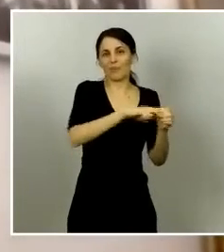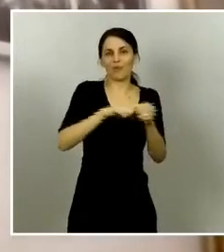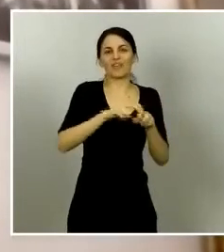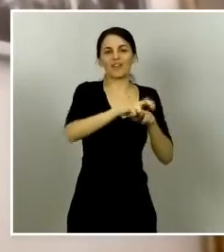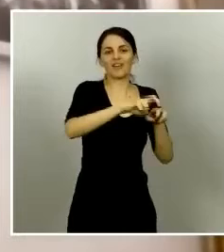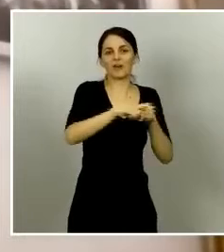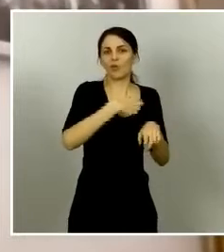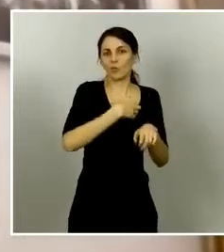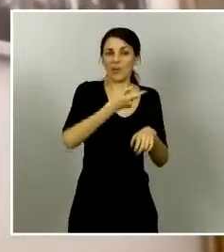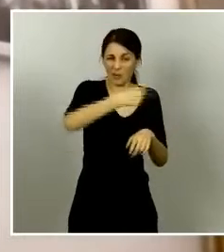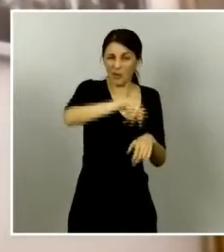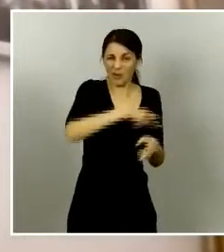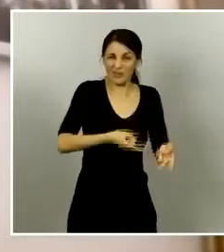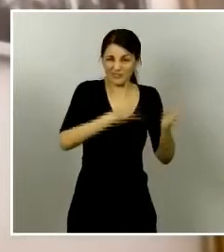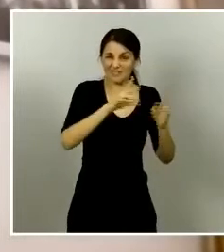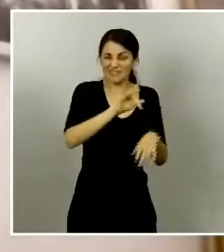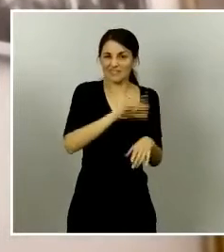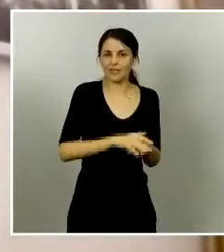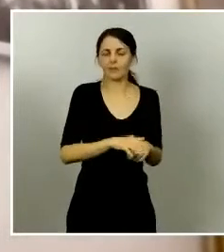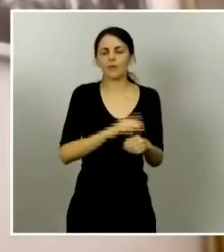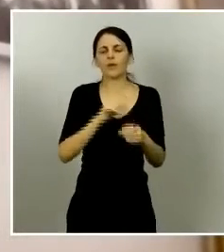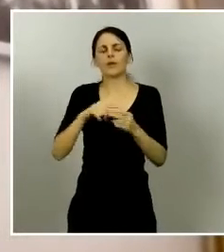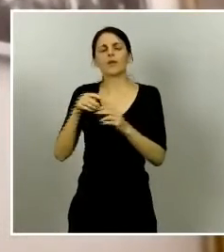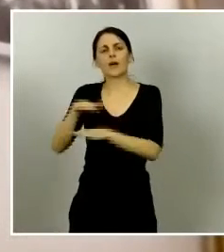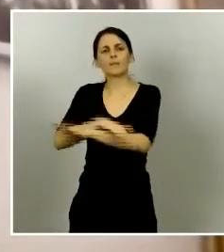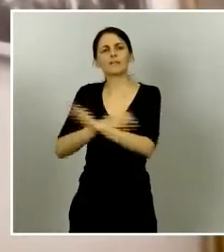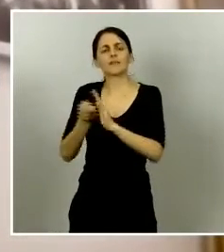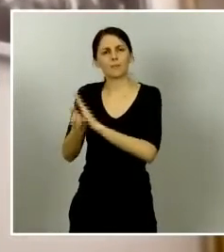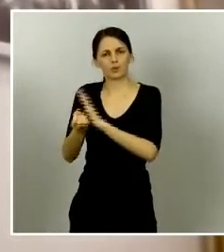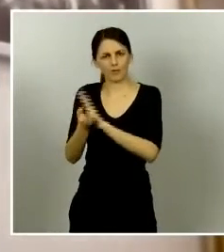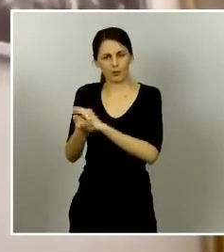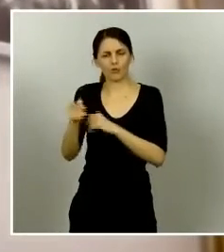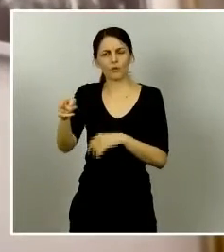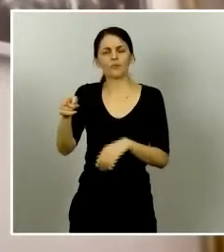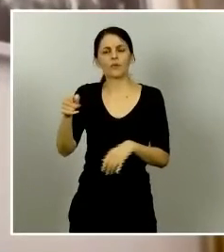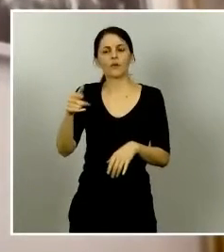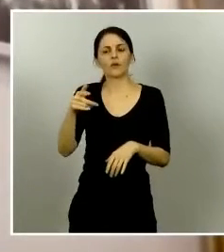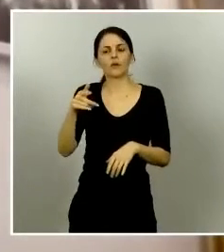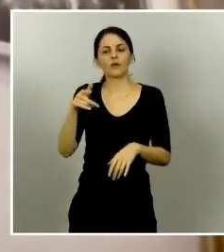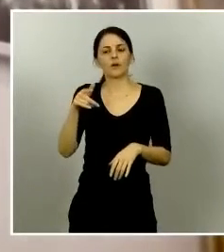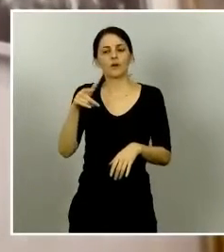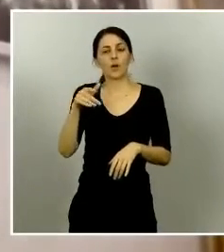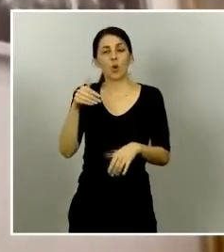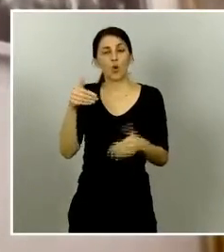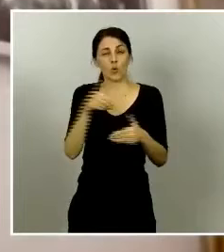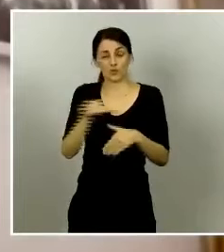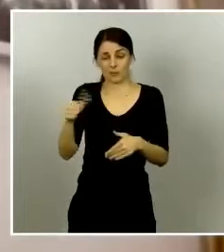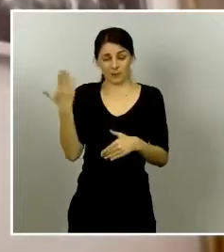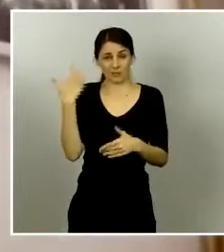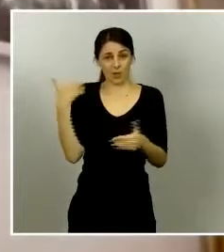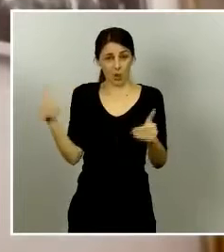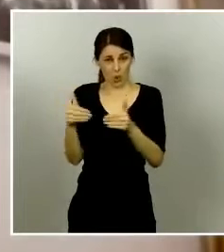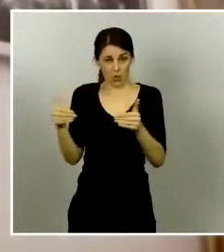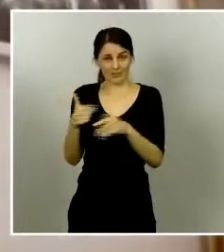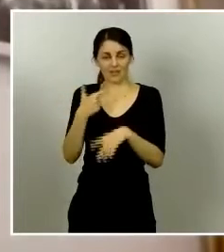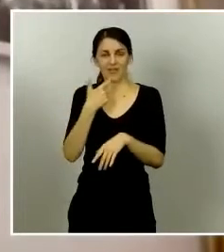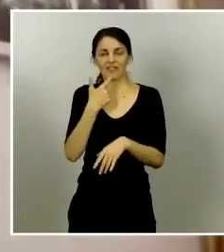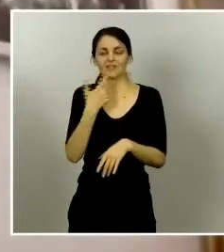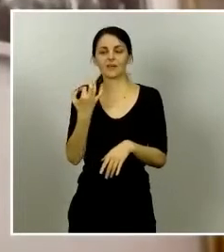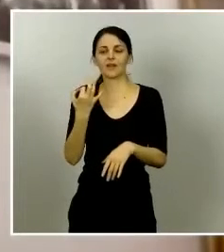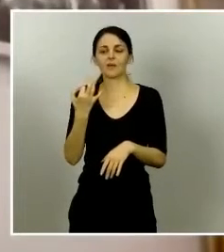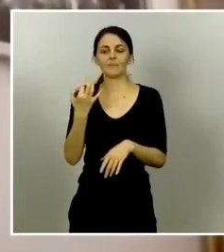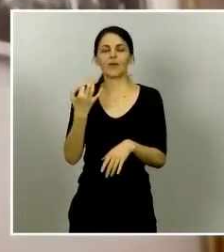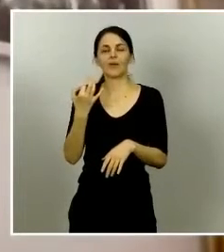este era fuera de la provincia de residencia. Y a la ministra de portavoz, usted desde el jueves que